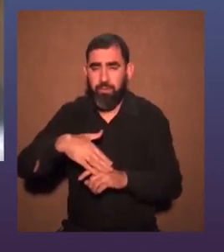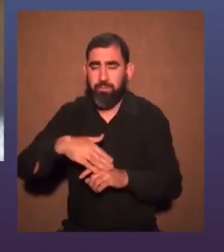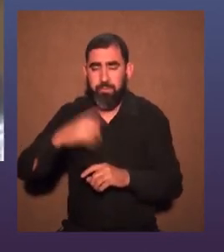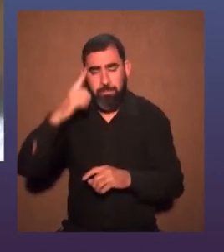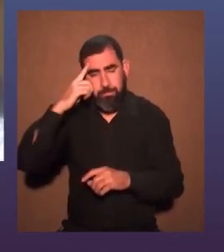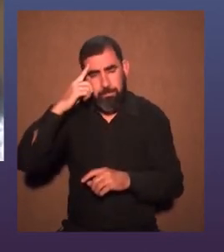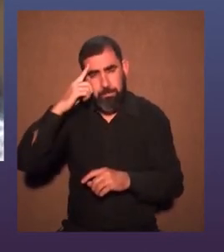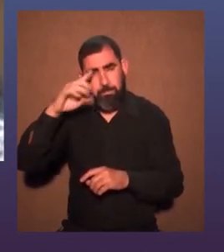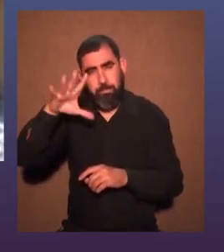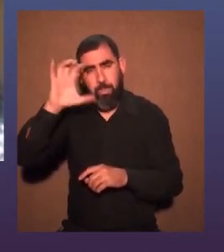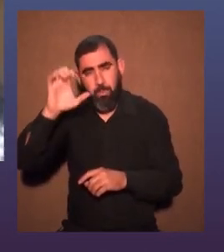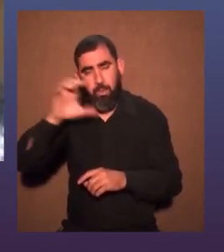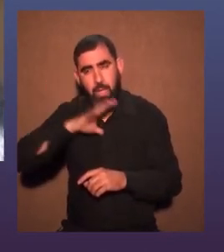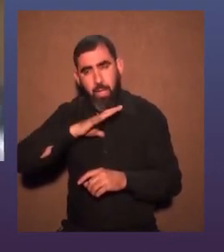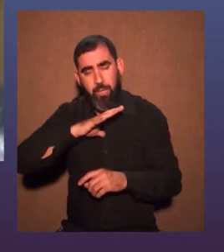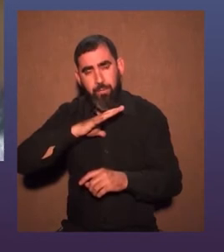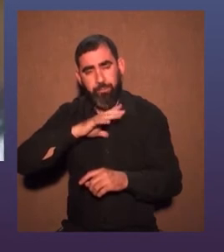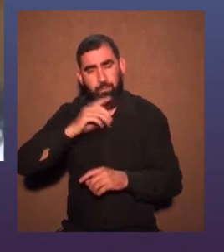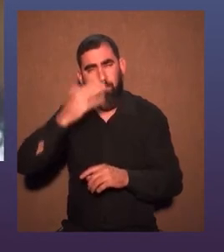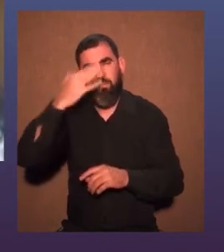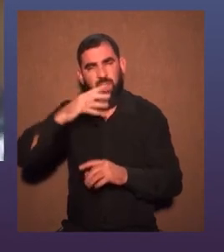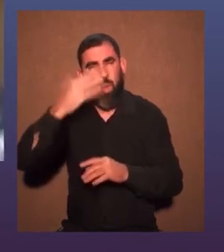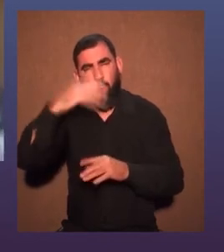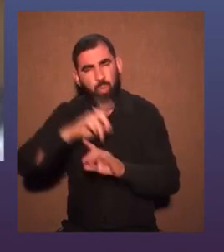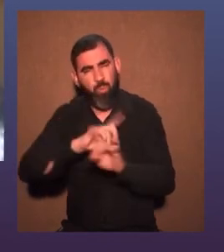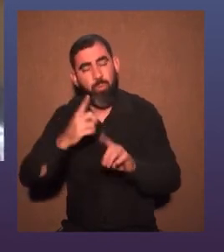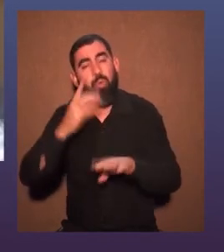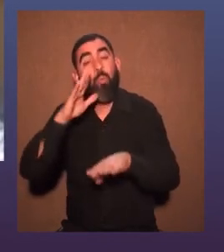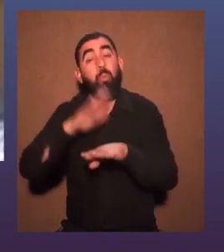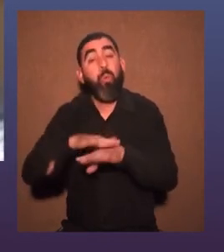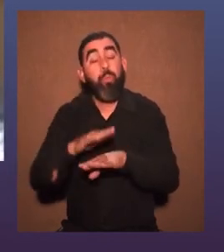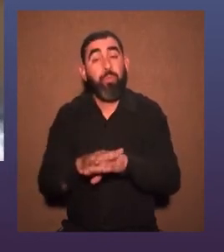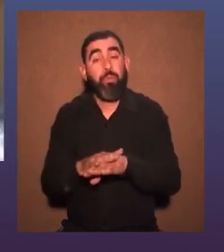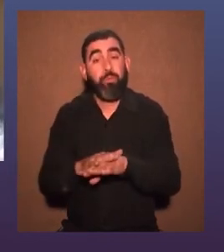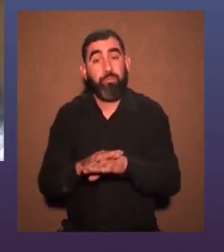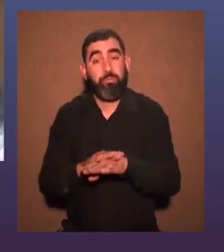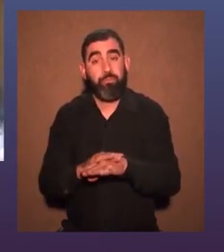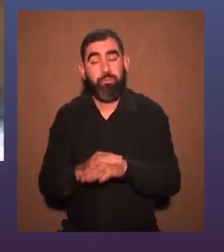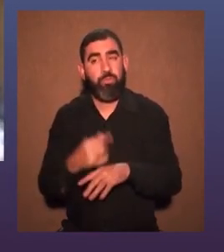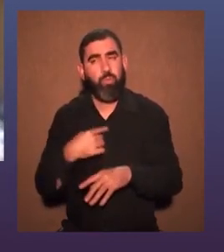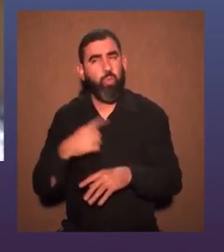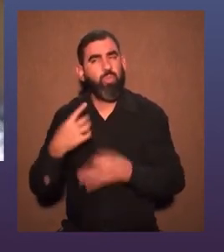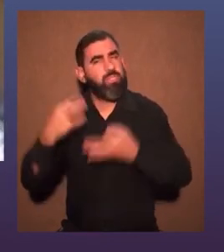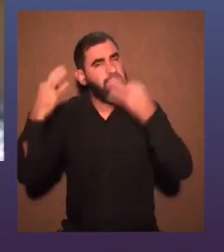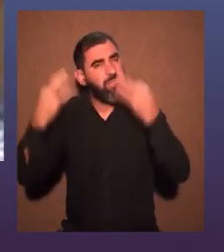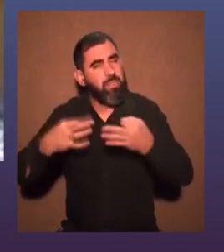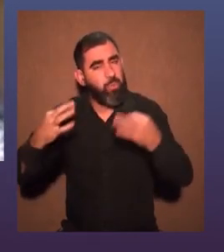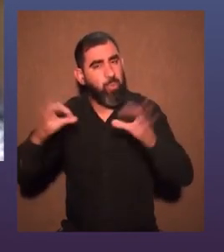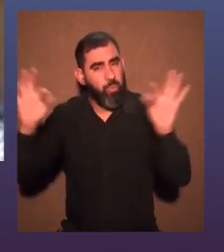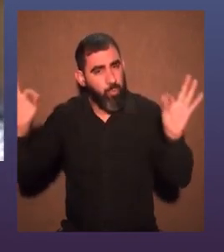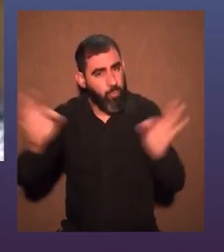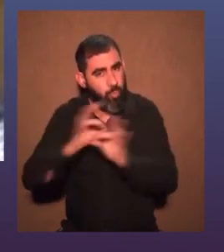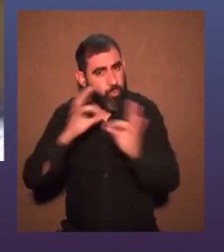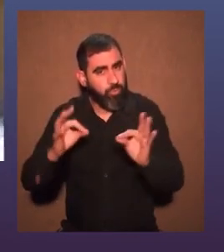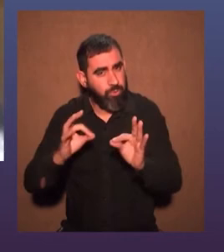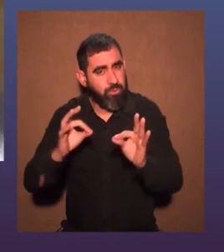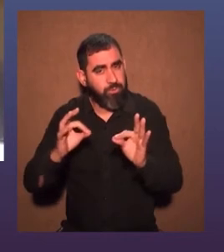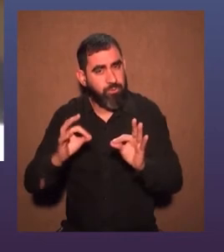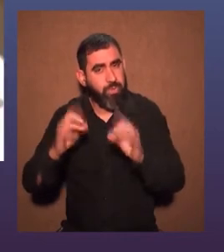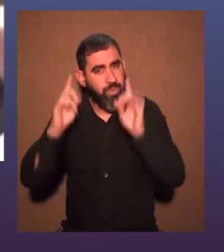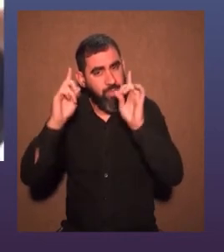spoiler ni nada, pero había una, no en el final, pero un momento que yo no estaba seguro si a través de la música tenía